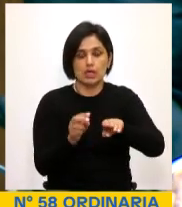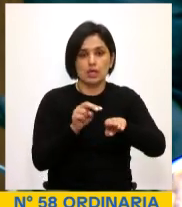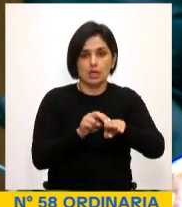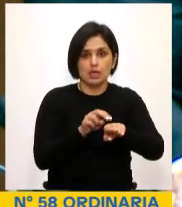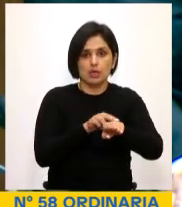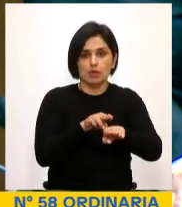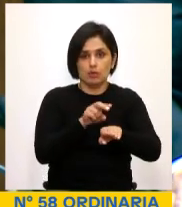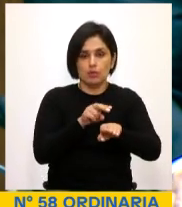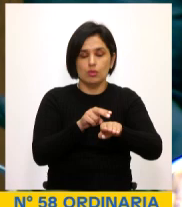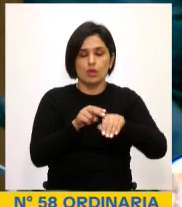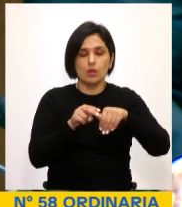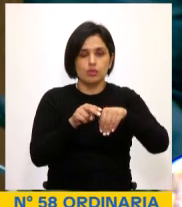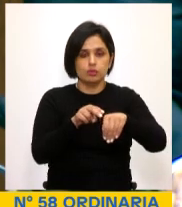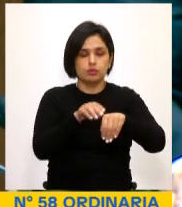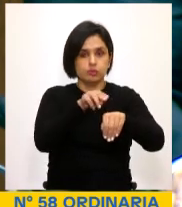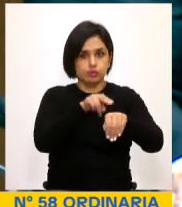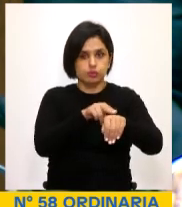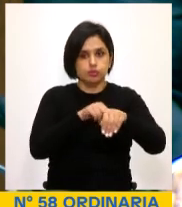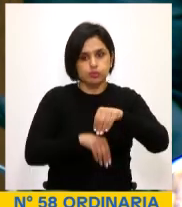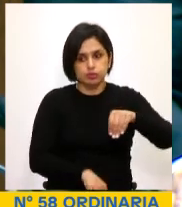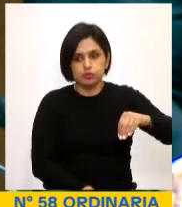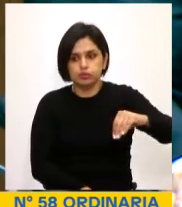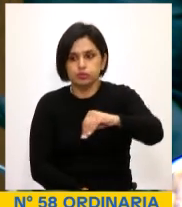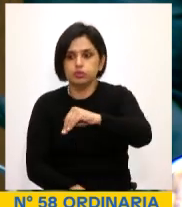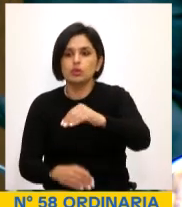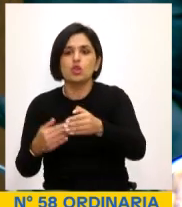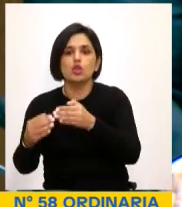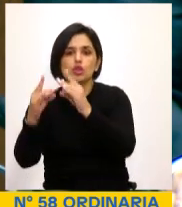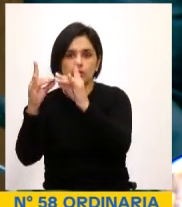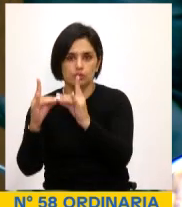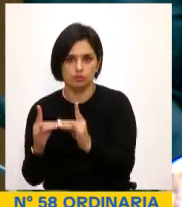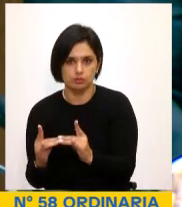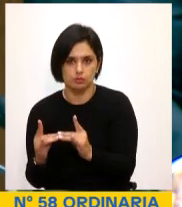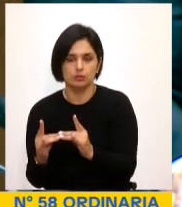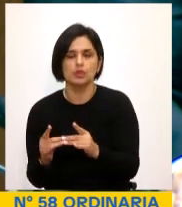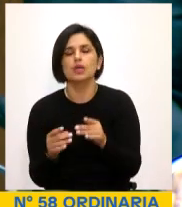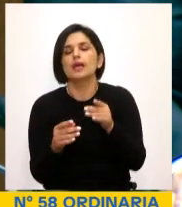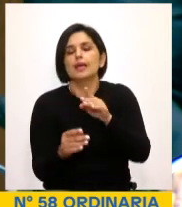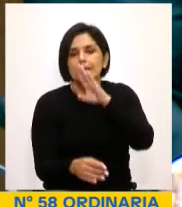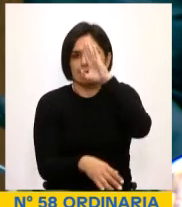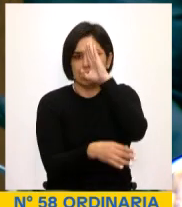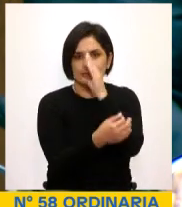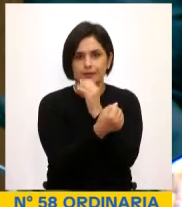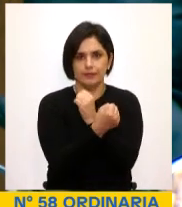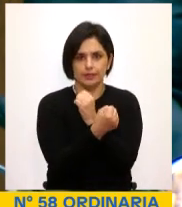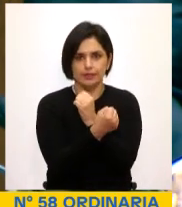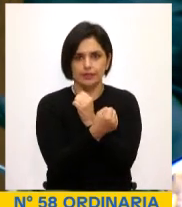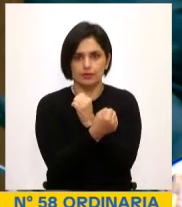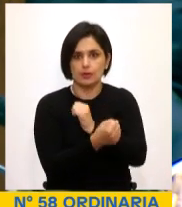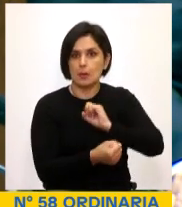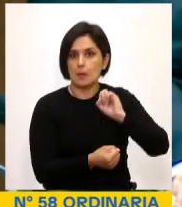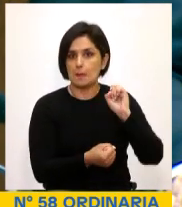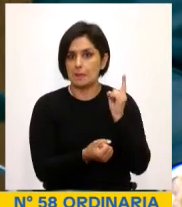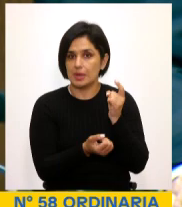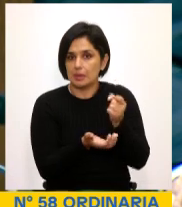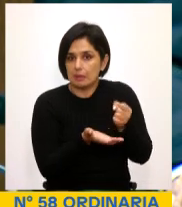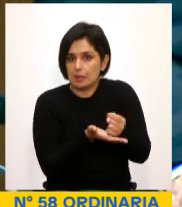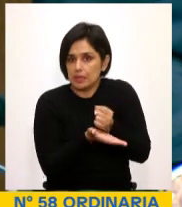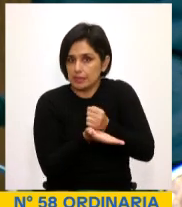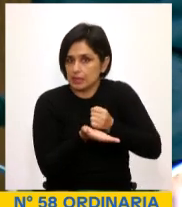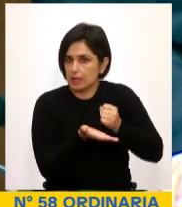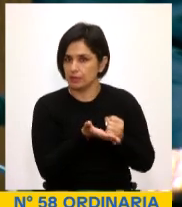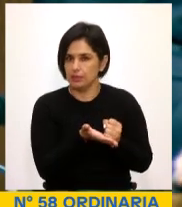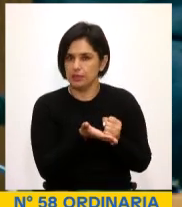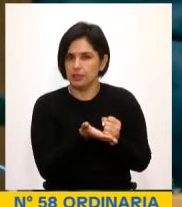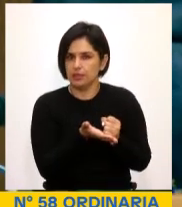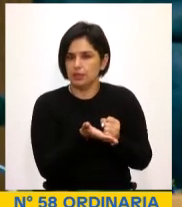el lugar donde se se se realizará la sepultación a la cremación carabineros en el primer trámite desde que